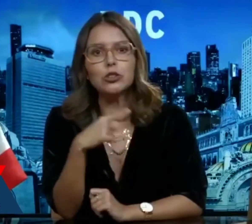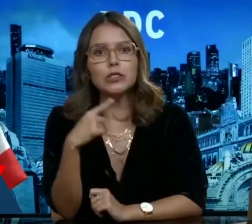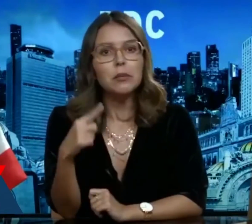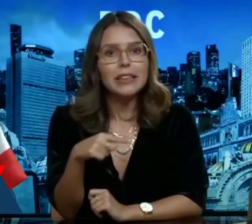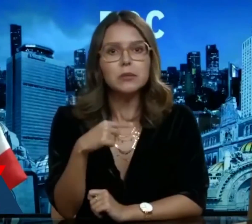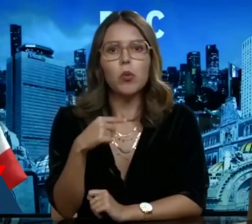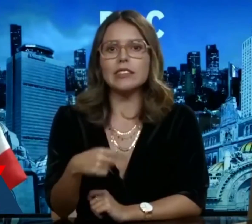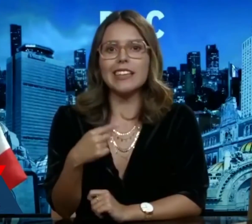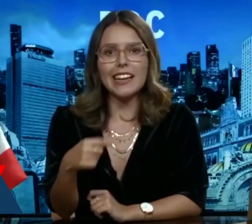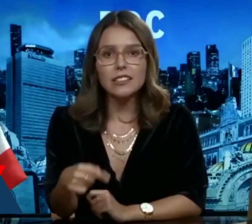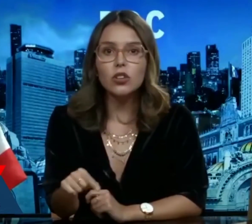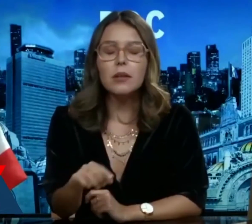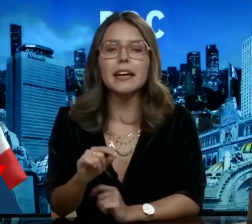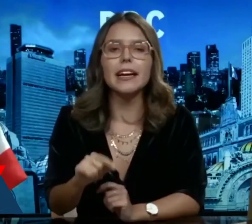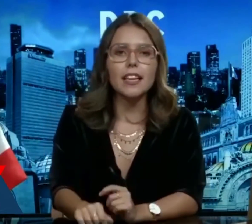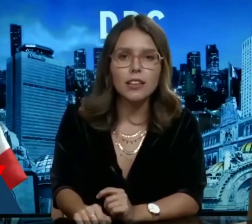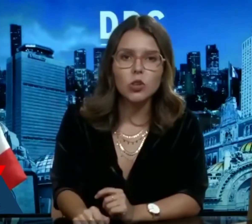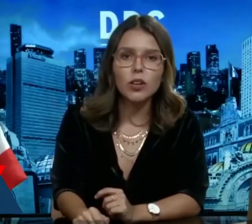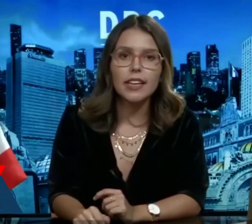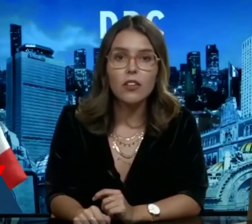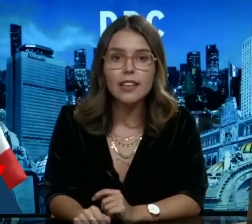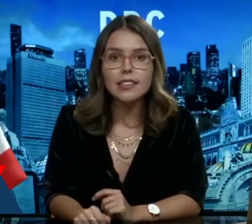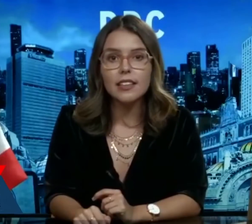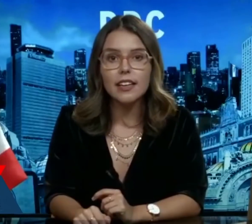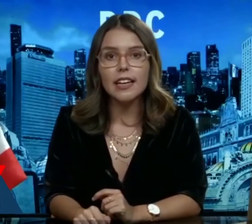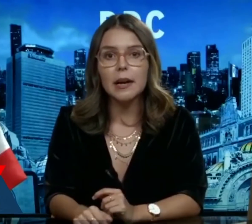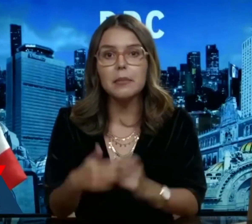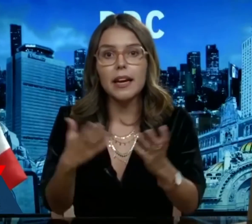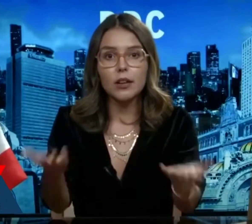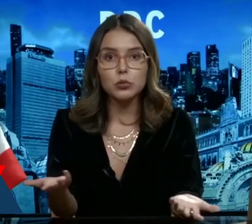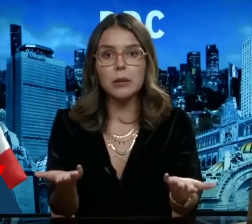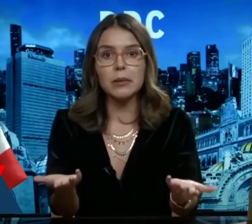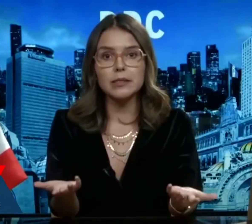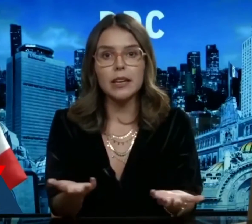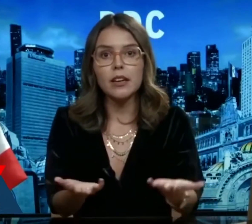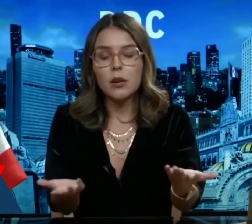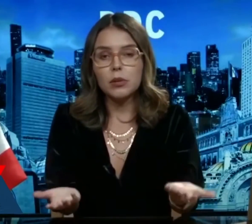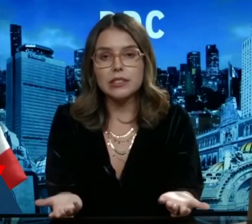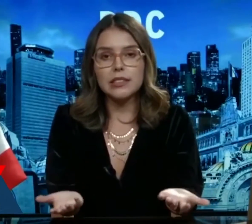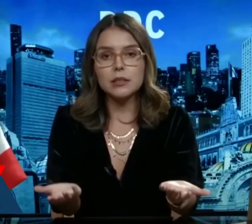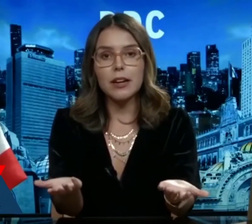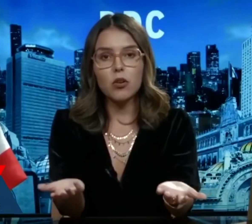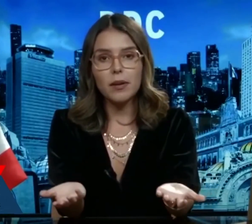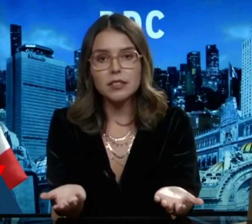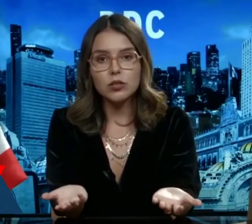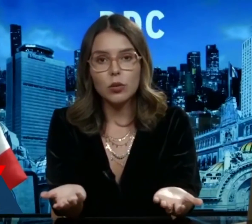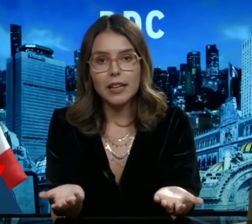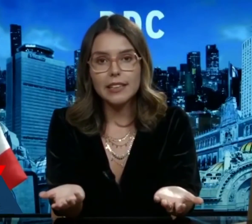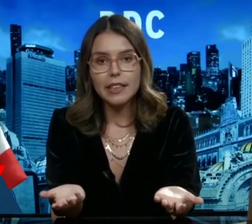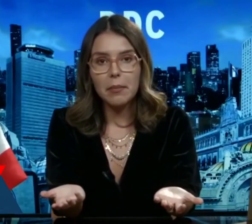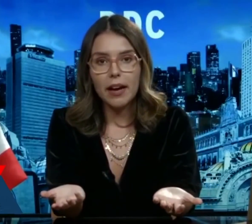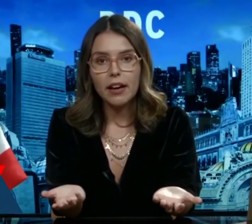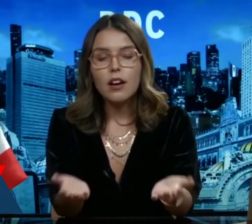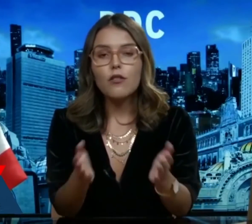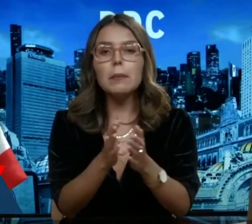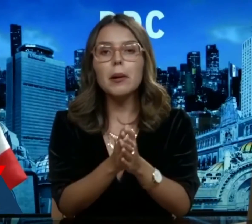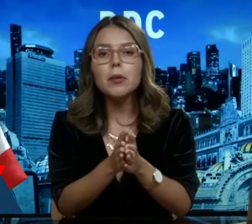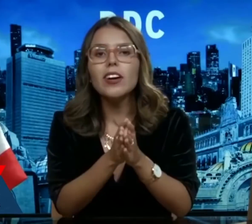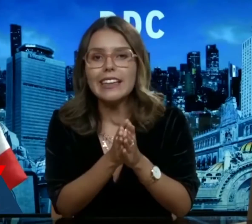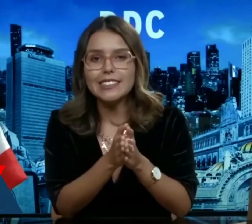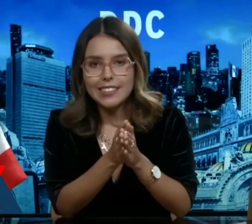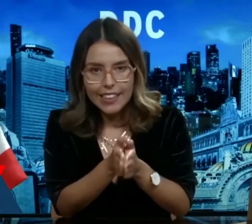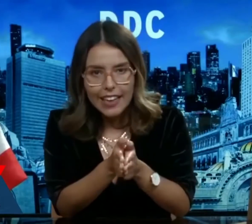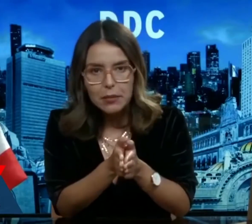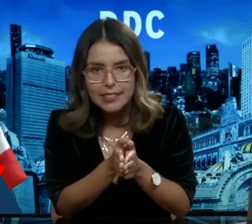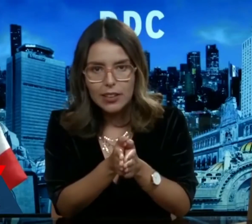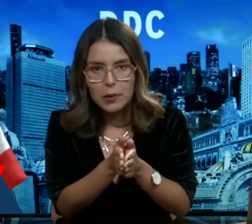verdad saltos triples mortales no daban crédito en que ahora tendrían que cambiar justamente pues estas maromas sobre el tema. Fue el